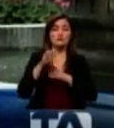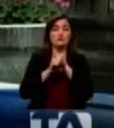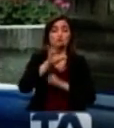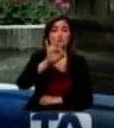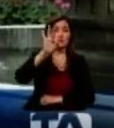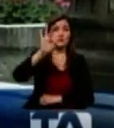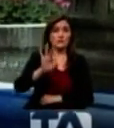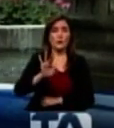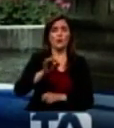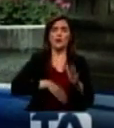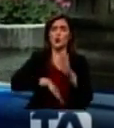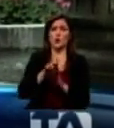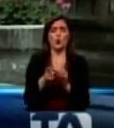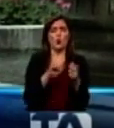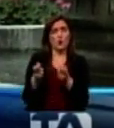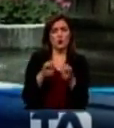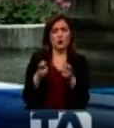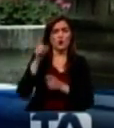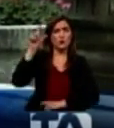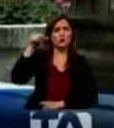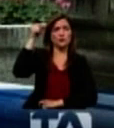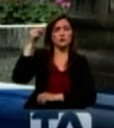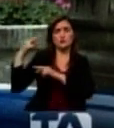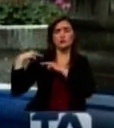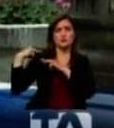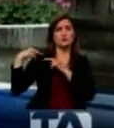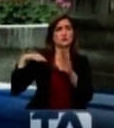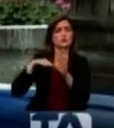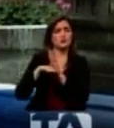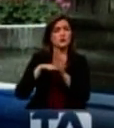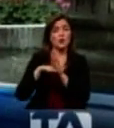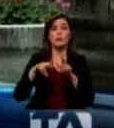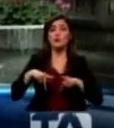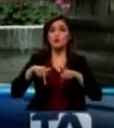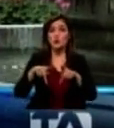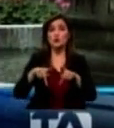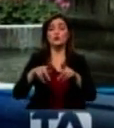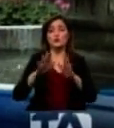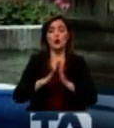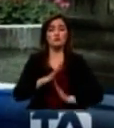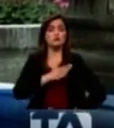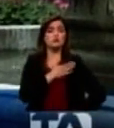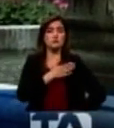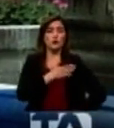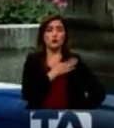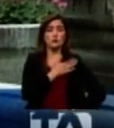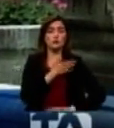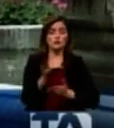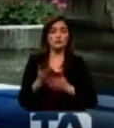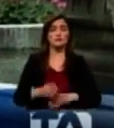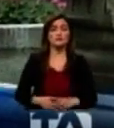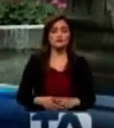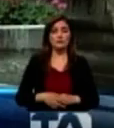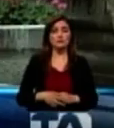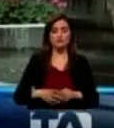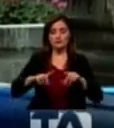mayor control estatal y también la actuación responsable de los bancos permitió generar confianza en este sector. Escuchemos